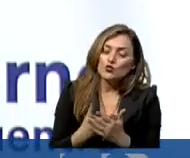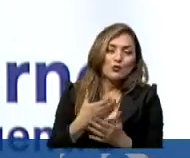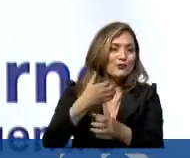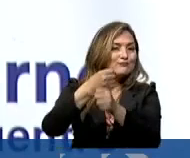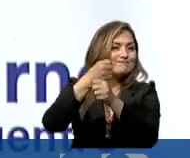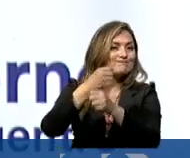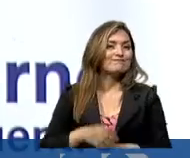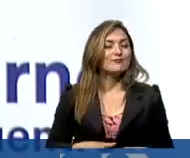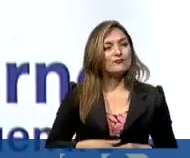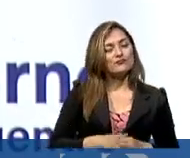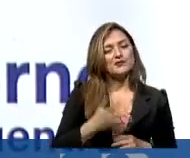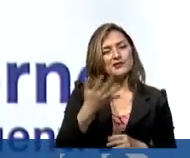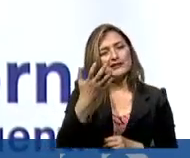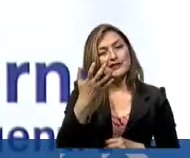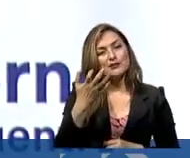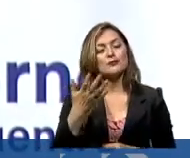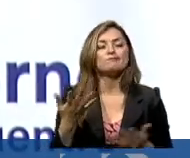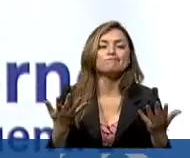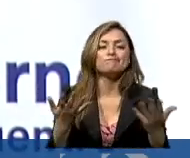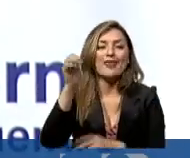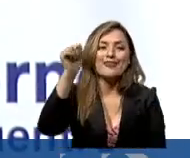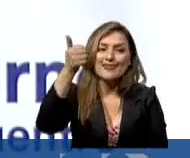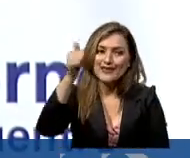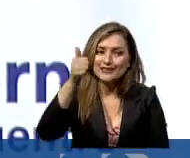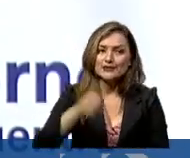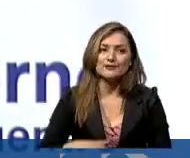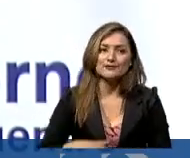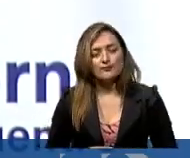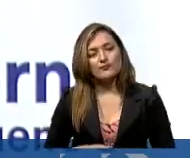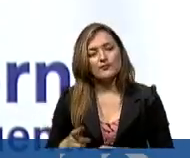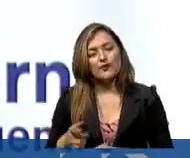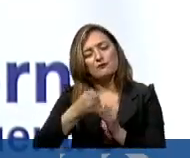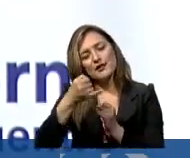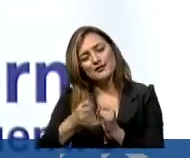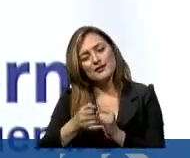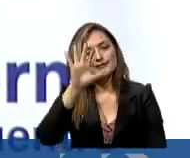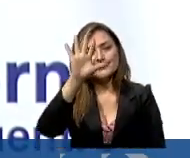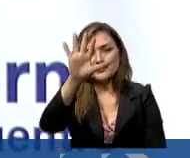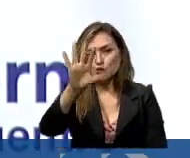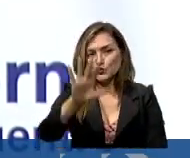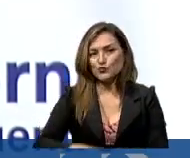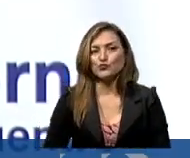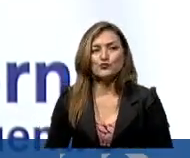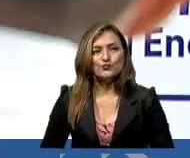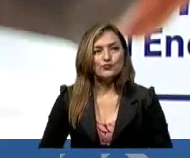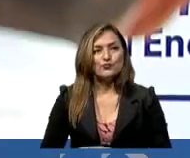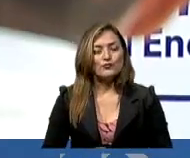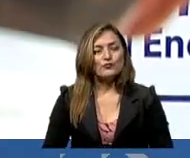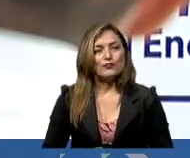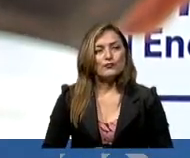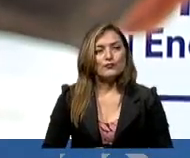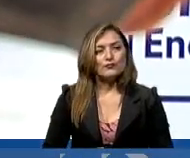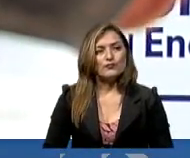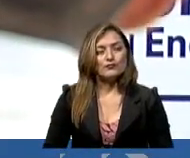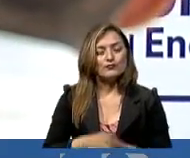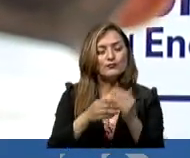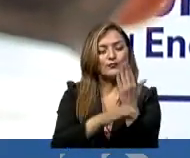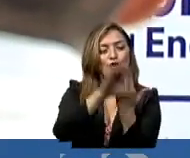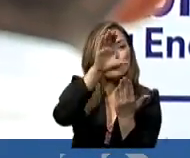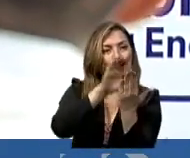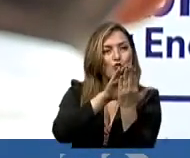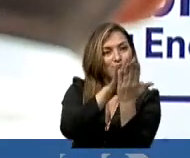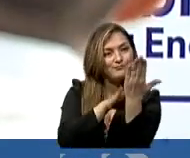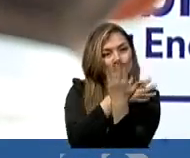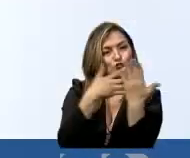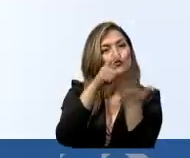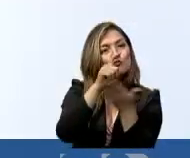ya no recuperarían 15, sino únicamente 10 y finalmente 5, en ese orden, ¿no? De acuerdo a la malla curricular aprobada por